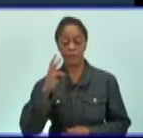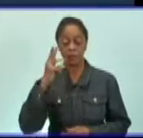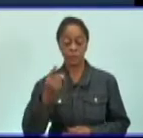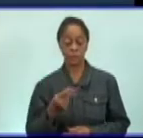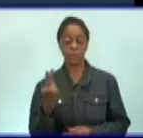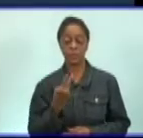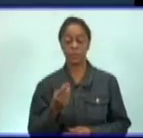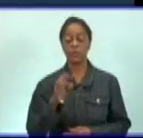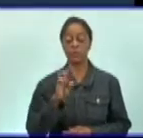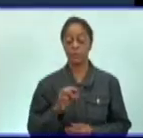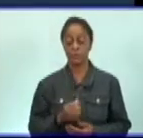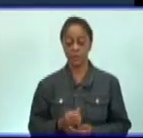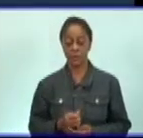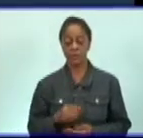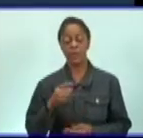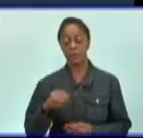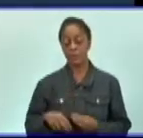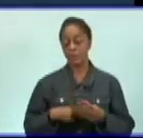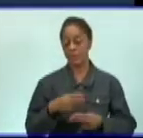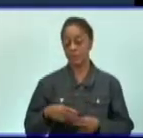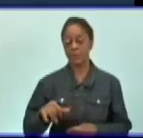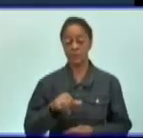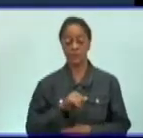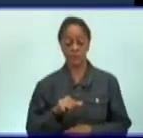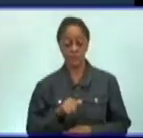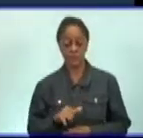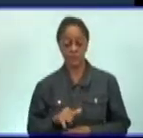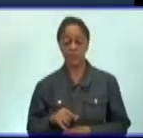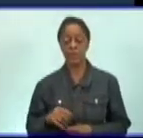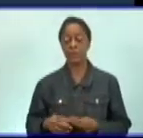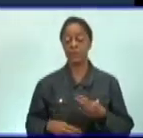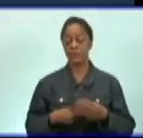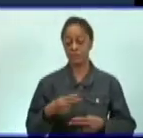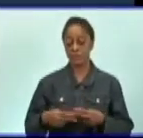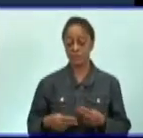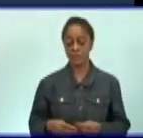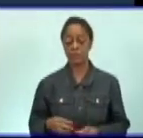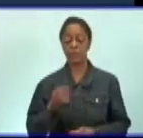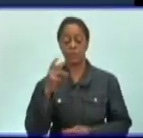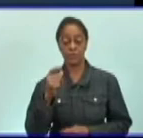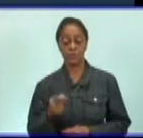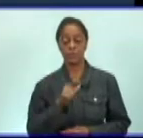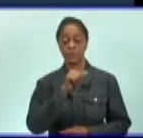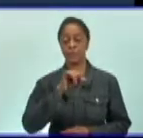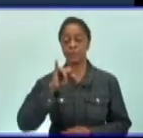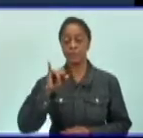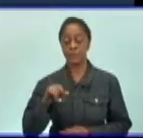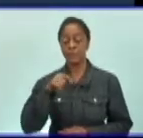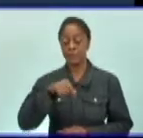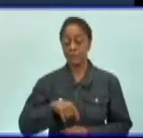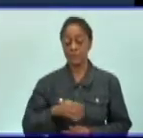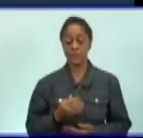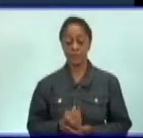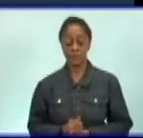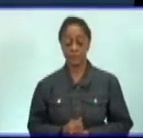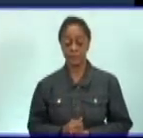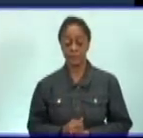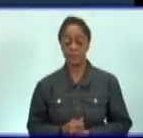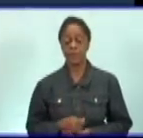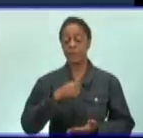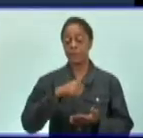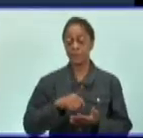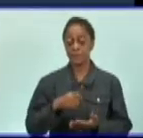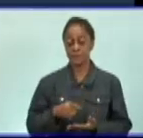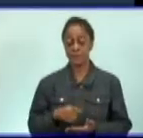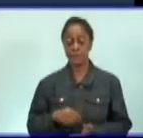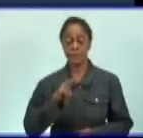lugares y procedemos de la misma forma que lo hicimos con el número 16. Pero en este caso escribimos